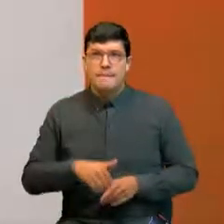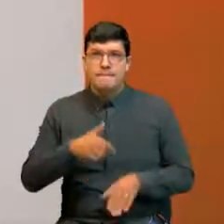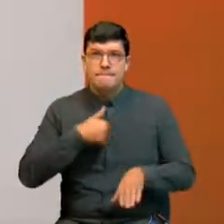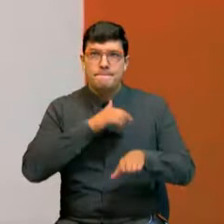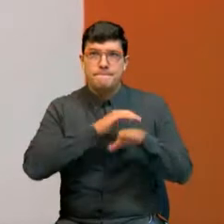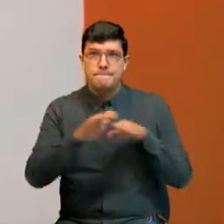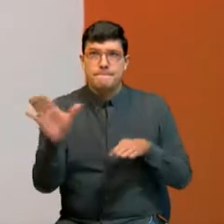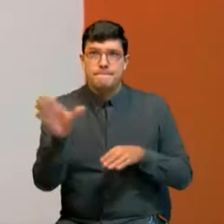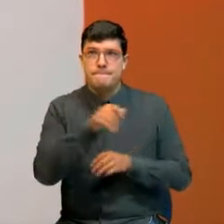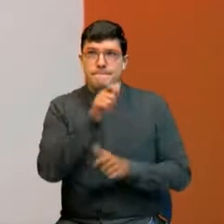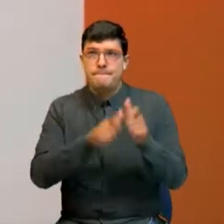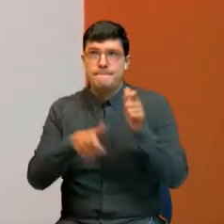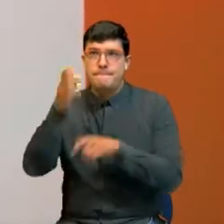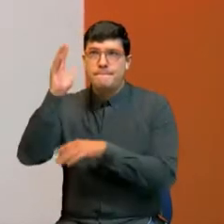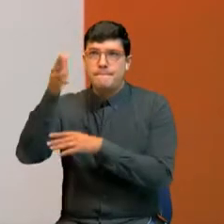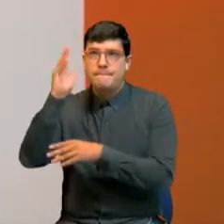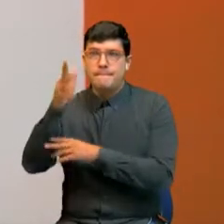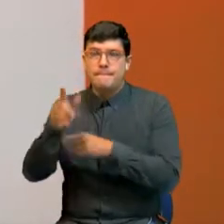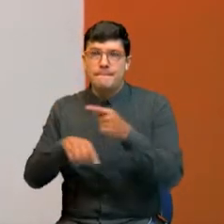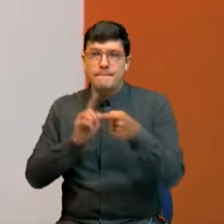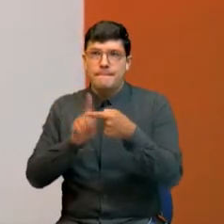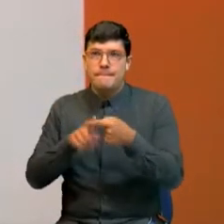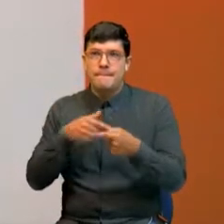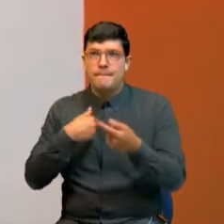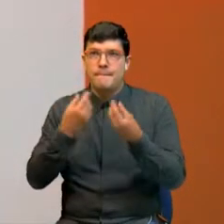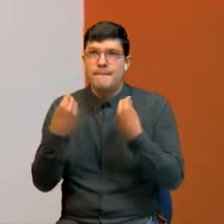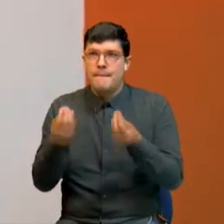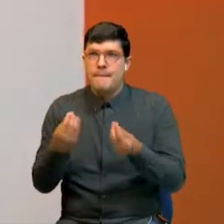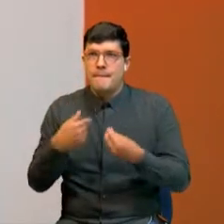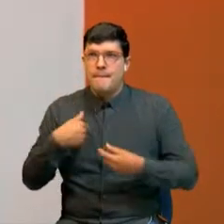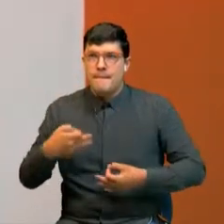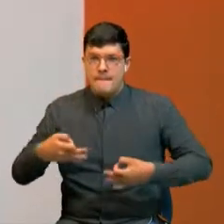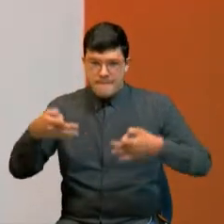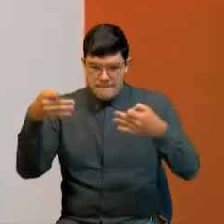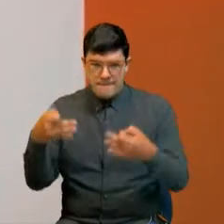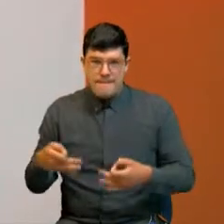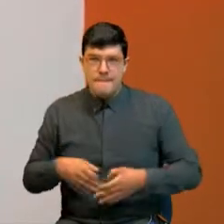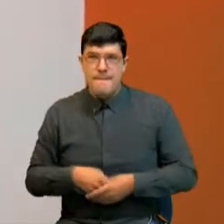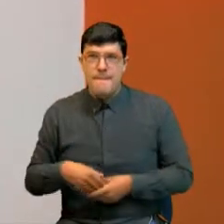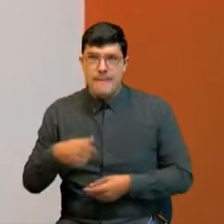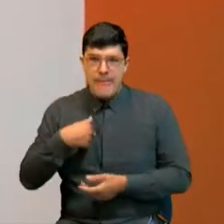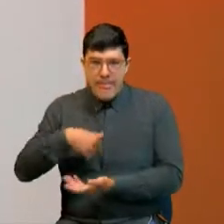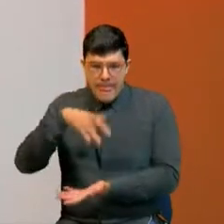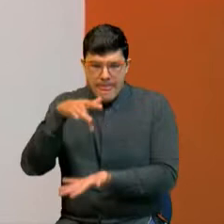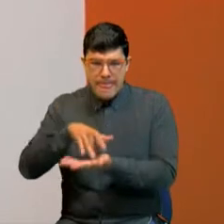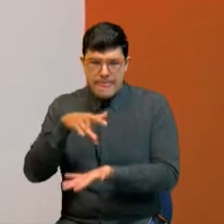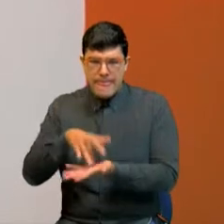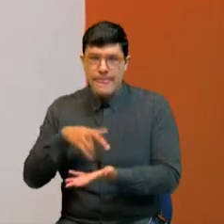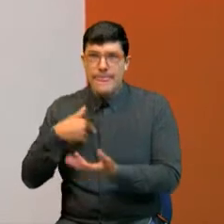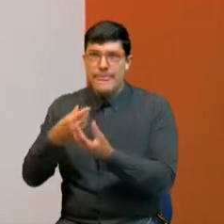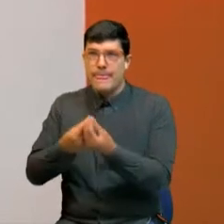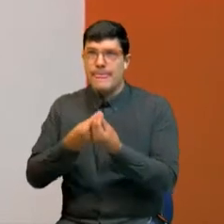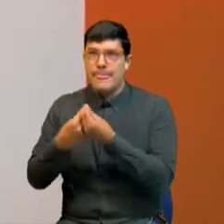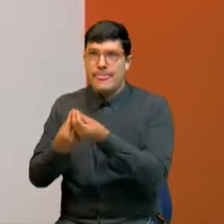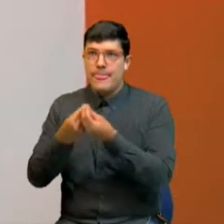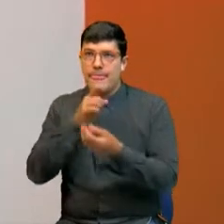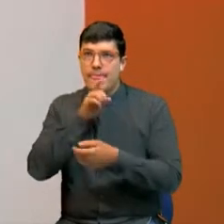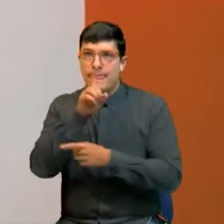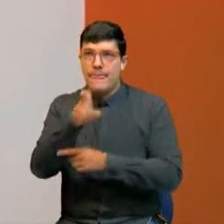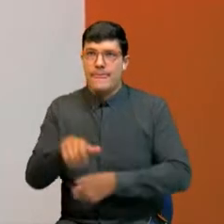esta rueda de prensa, uno, para confirmar mi participación en el Consejo de